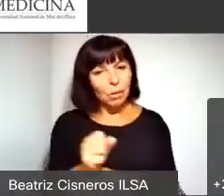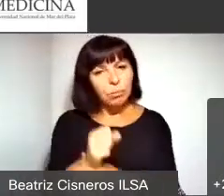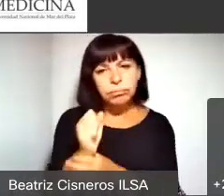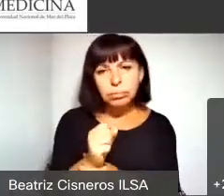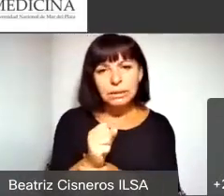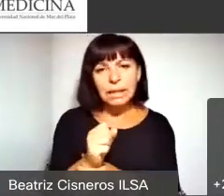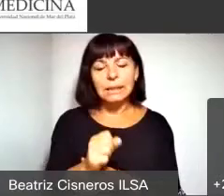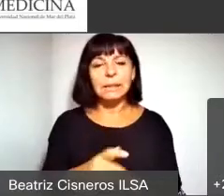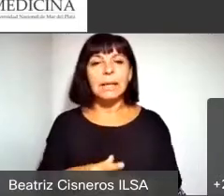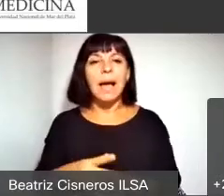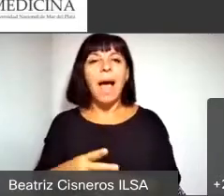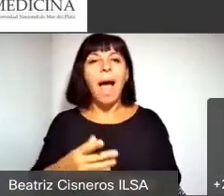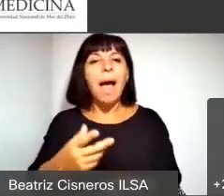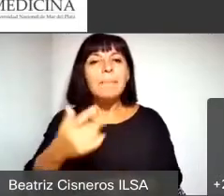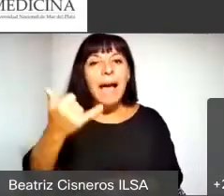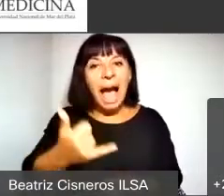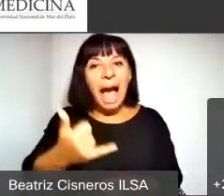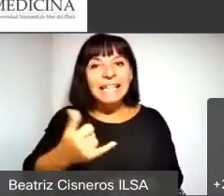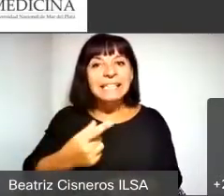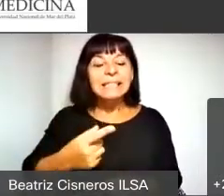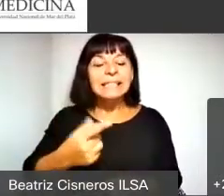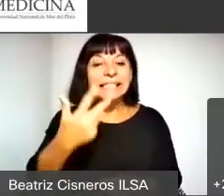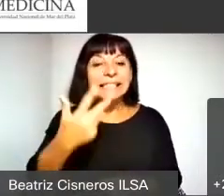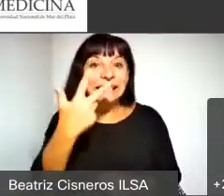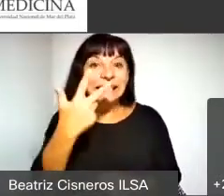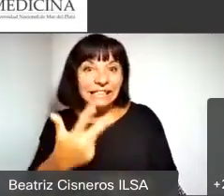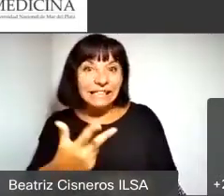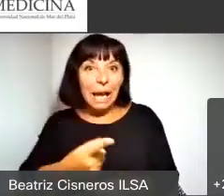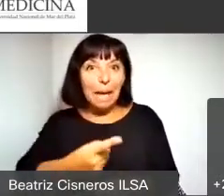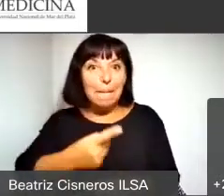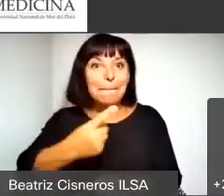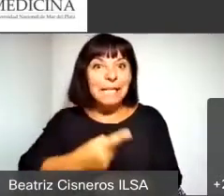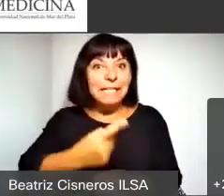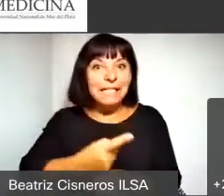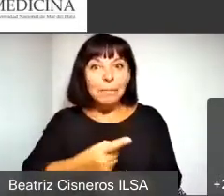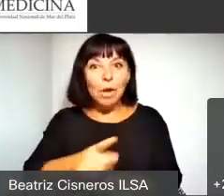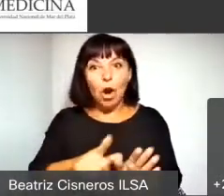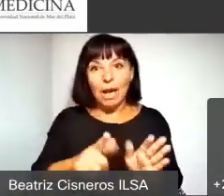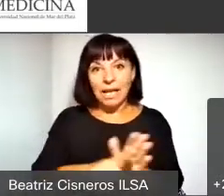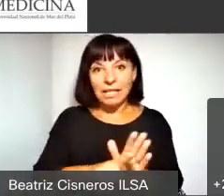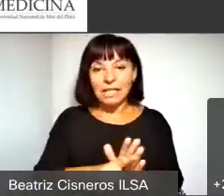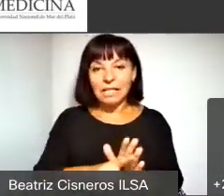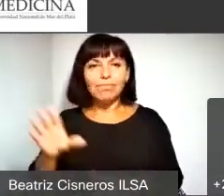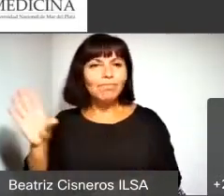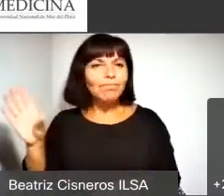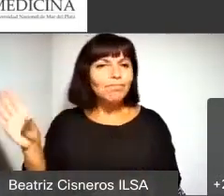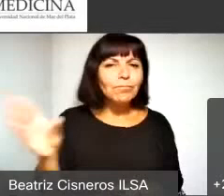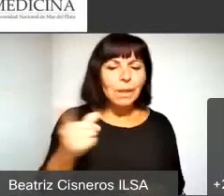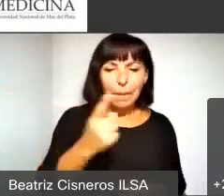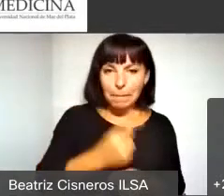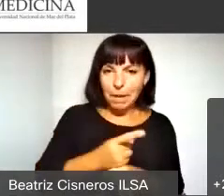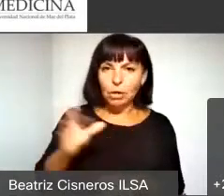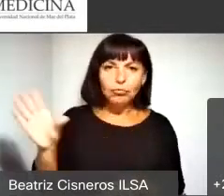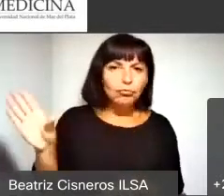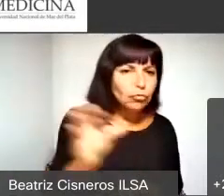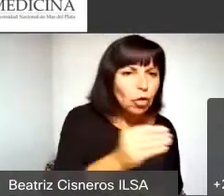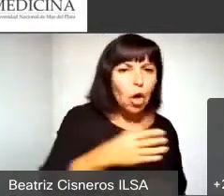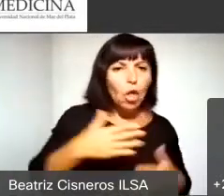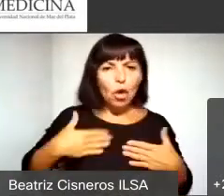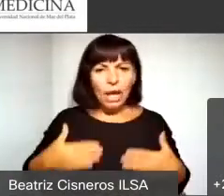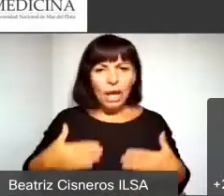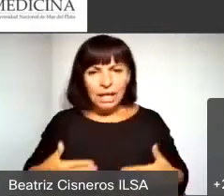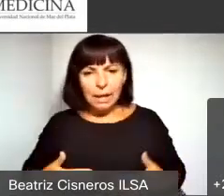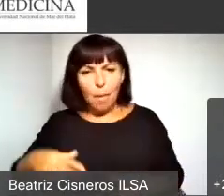que todos los organismos están formados por células, al menos una célula, ¿sí?